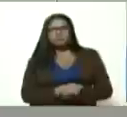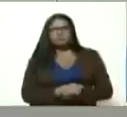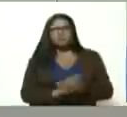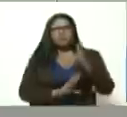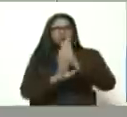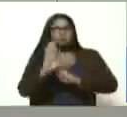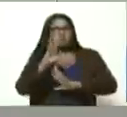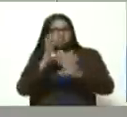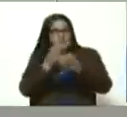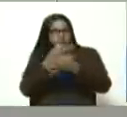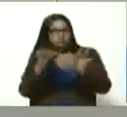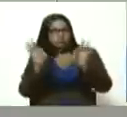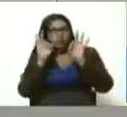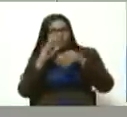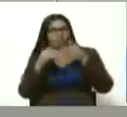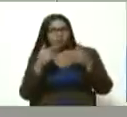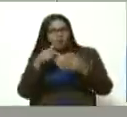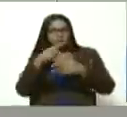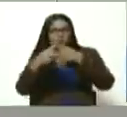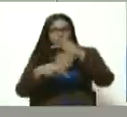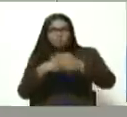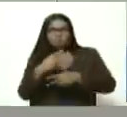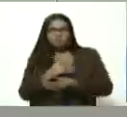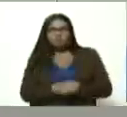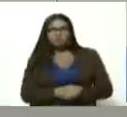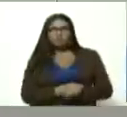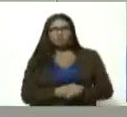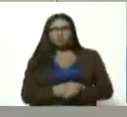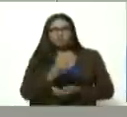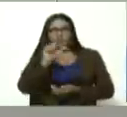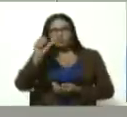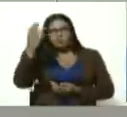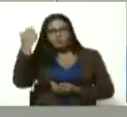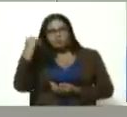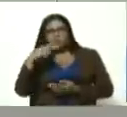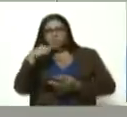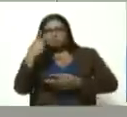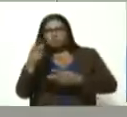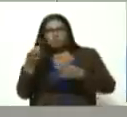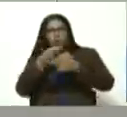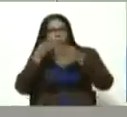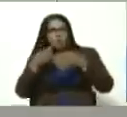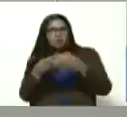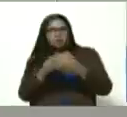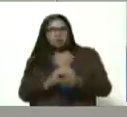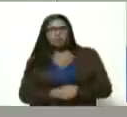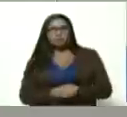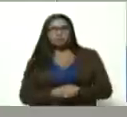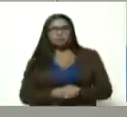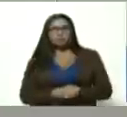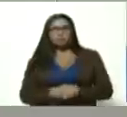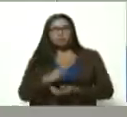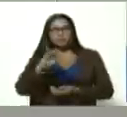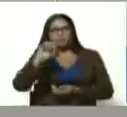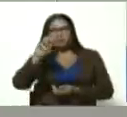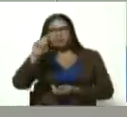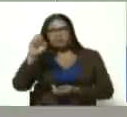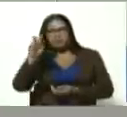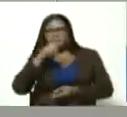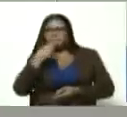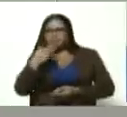desarrolle con éxito este proceso la semana pasada un vocero del gobierno de bailén exigió a